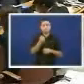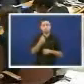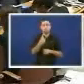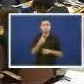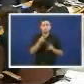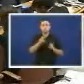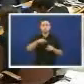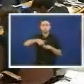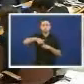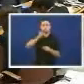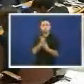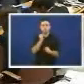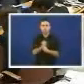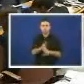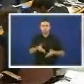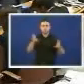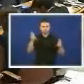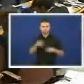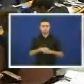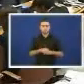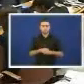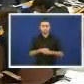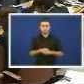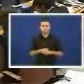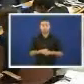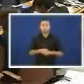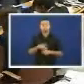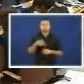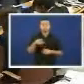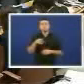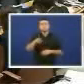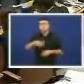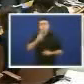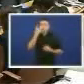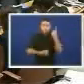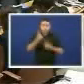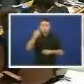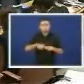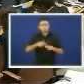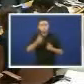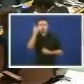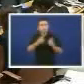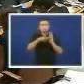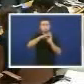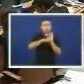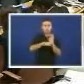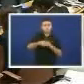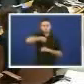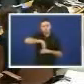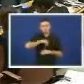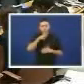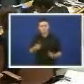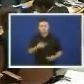postos de traballo estas son algunas das políticas e programas de actuación que nos estamos